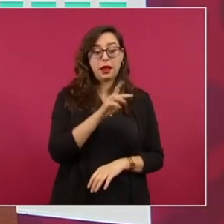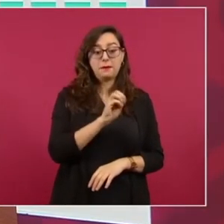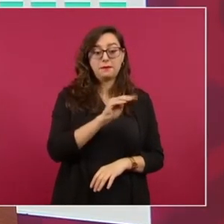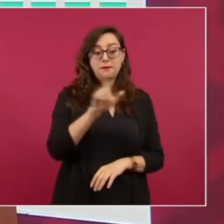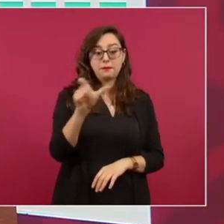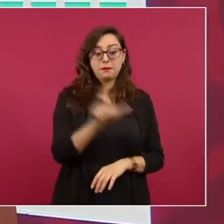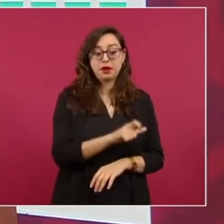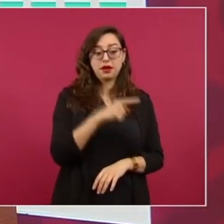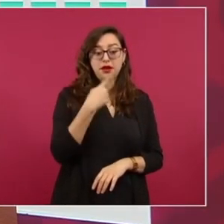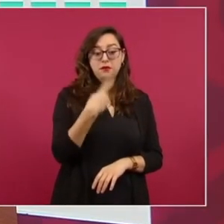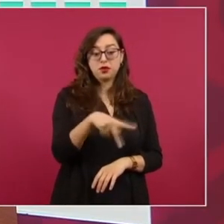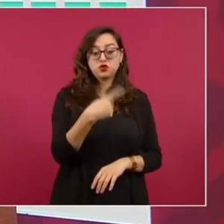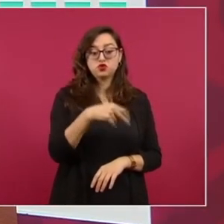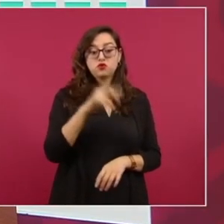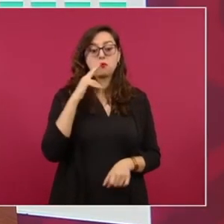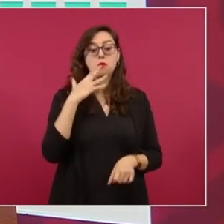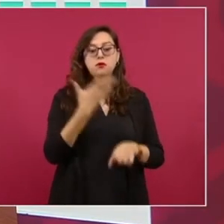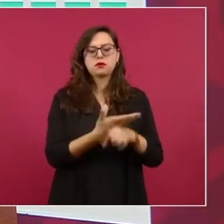de